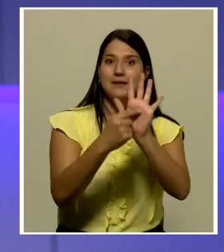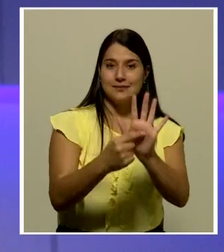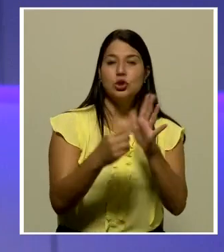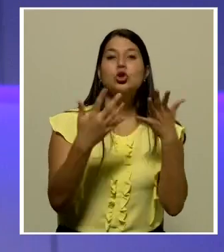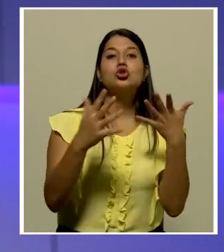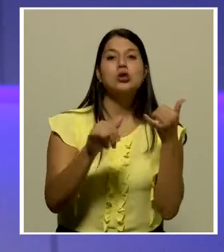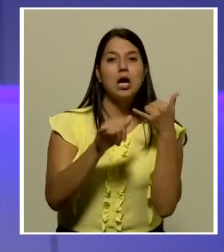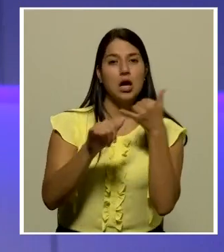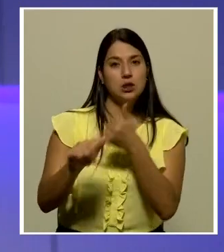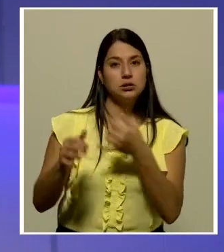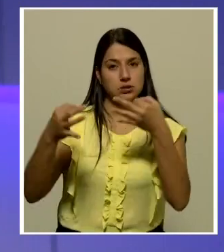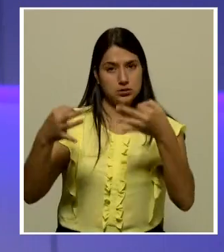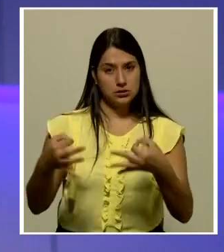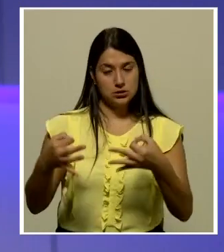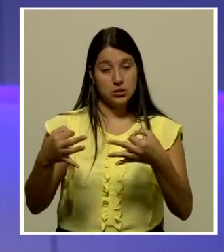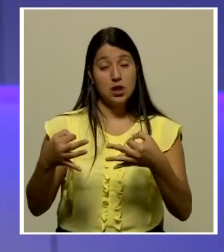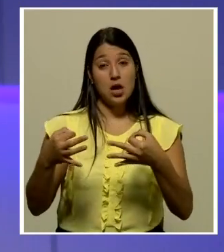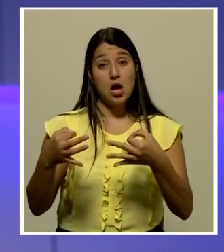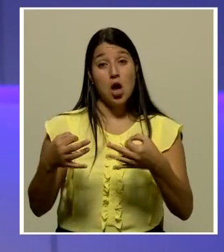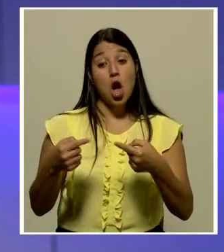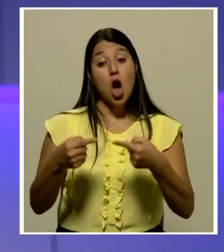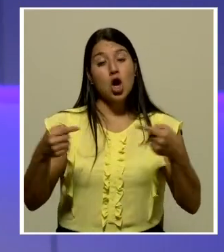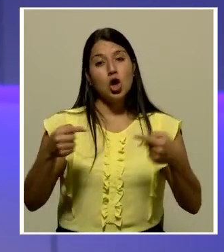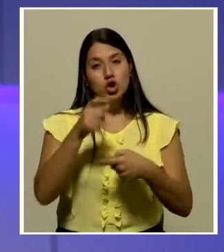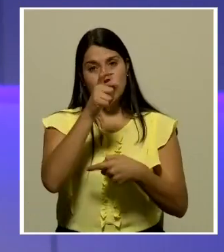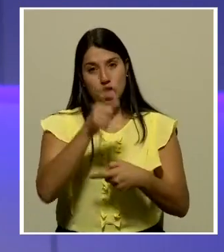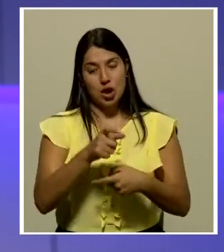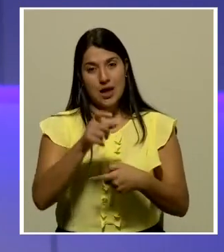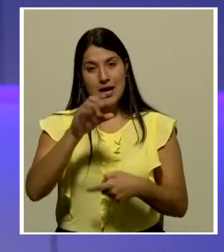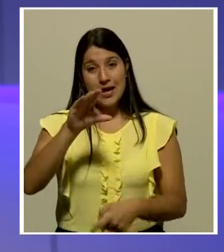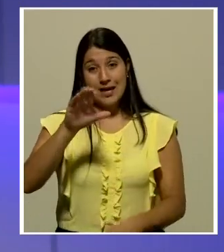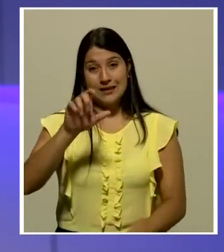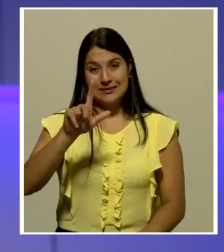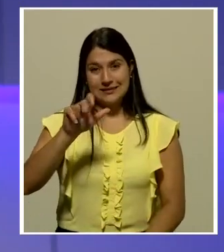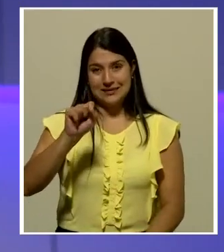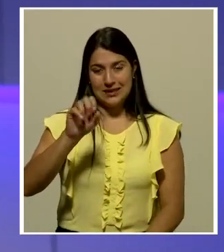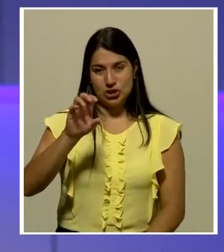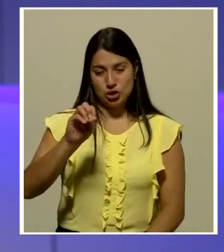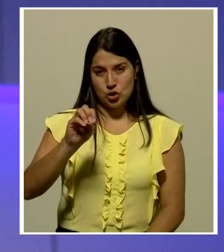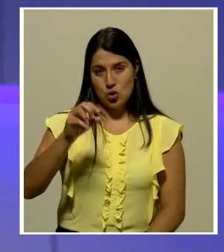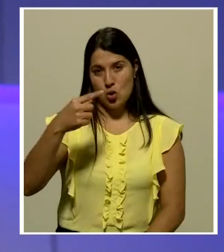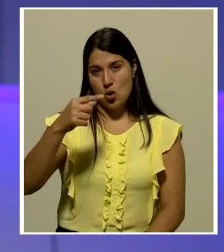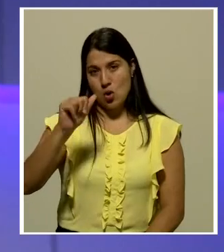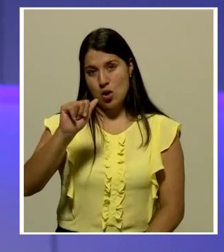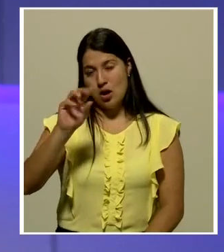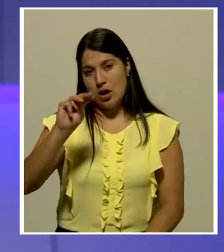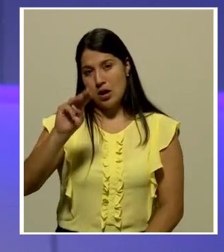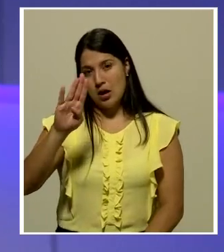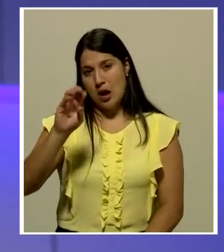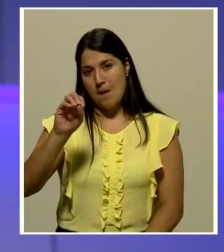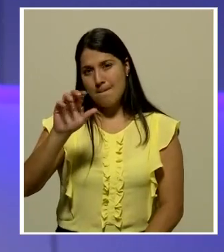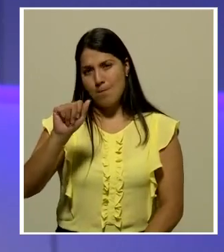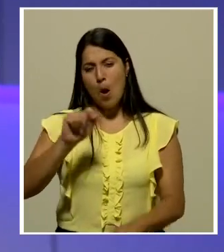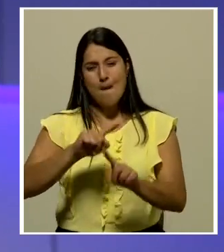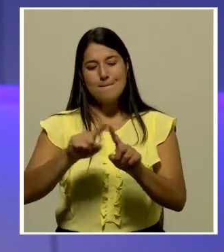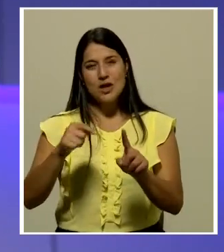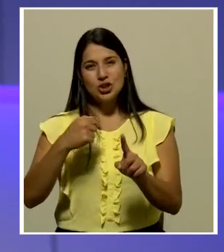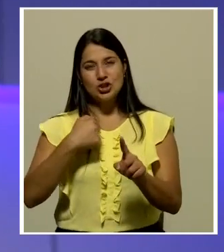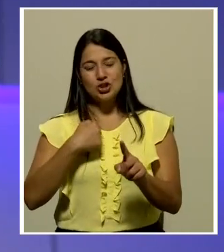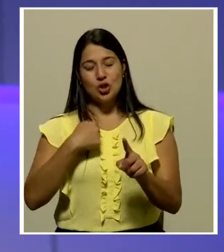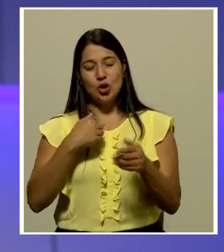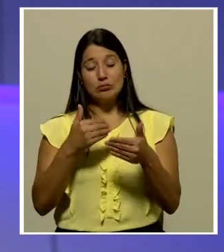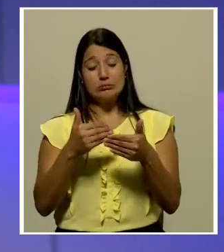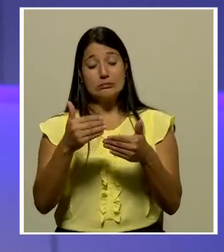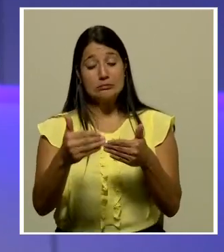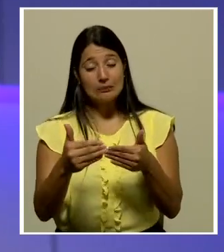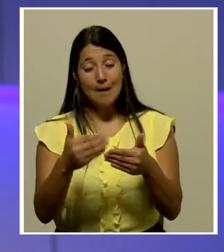acusación formal contra el ex magistrado Celso Gamboa. Pero me estoy adelantando un pelito a la película, me voy a tirar